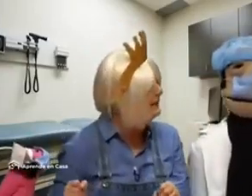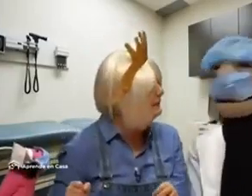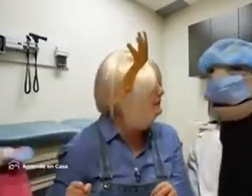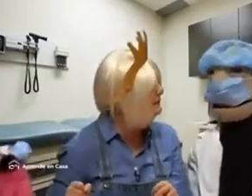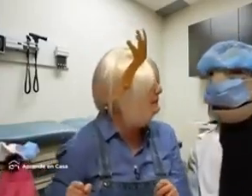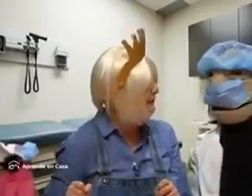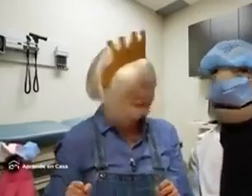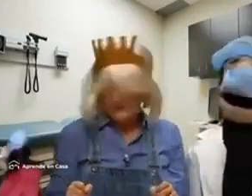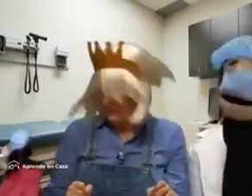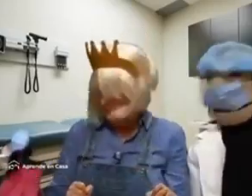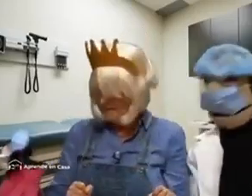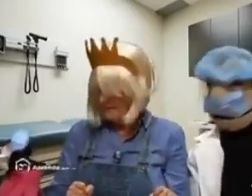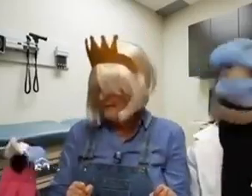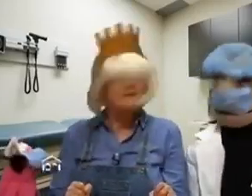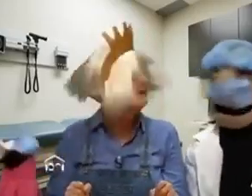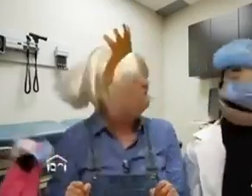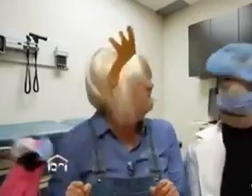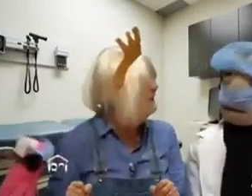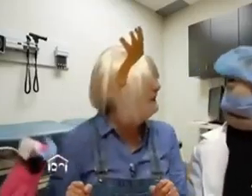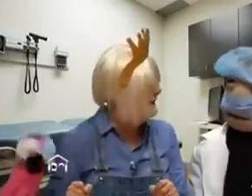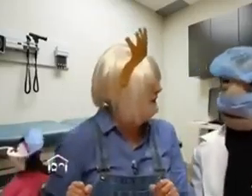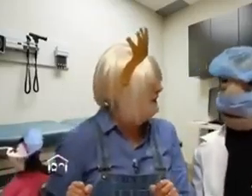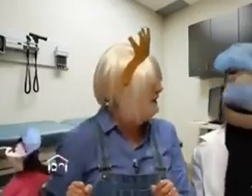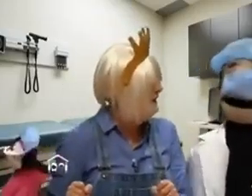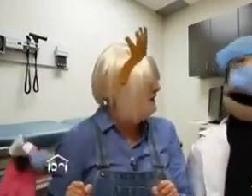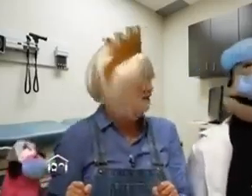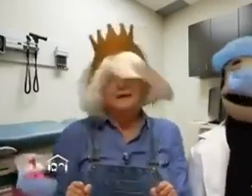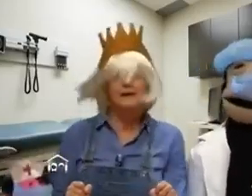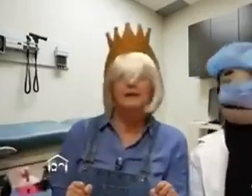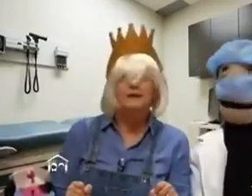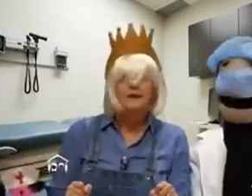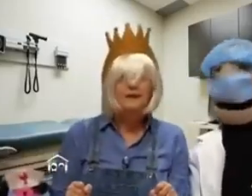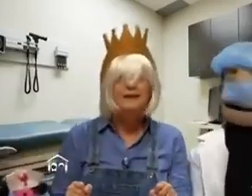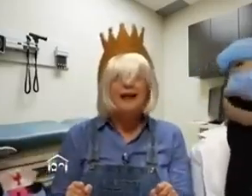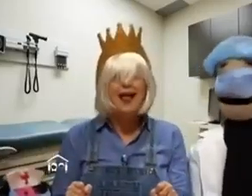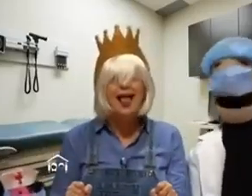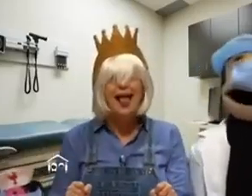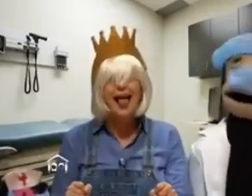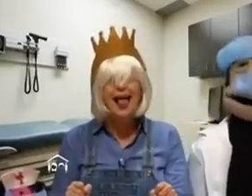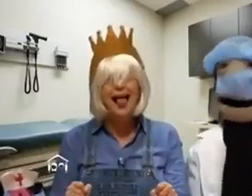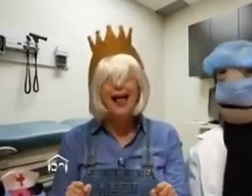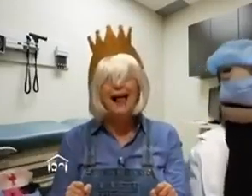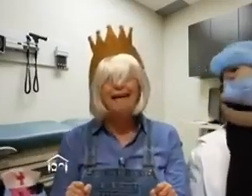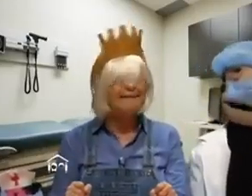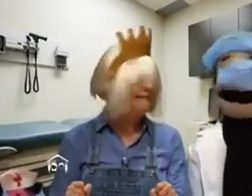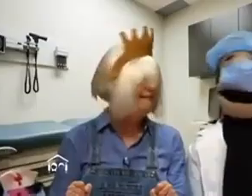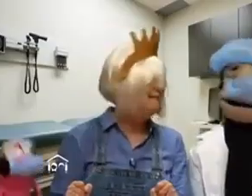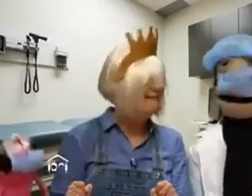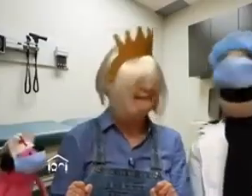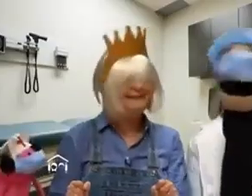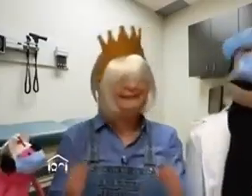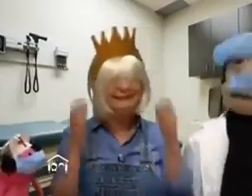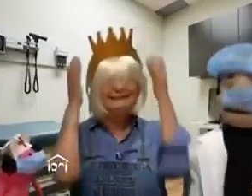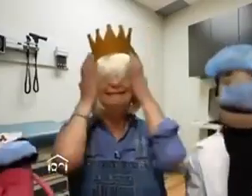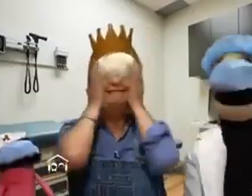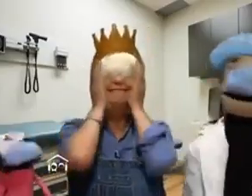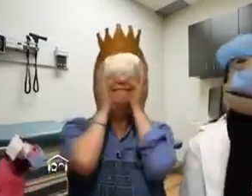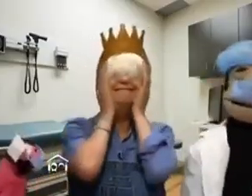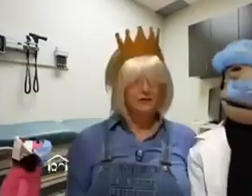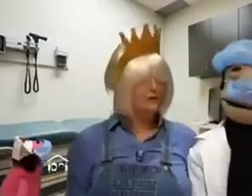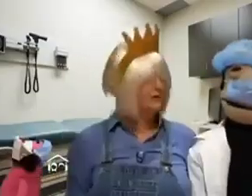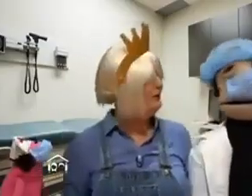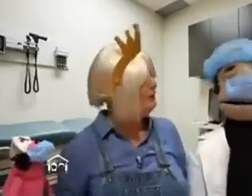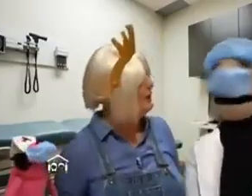¡23! ¿Eh? Oh, eso es grave. Apunte, es enfermera. ¡Es gravísimo! Es muy fuerte. Es un grave problema psiquiátrico,